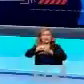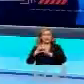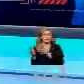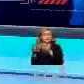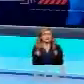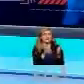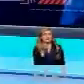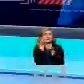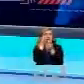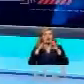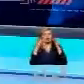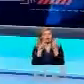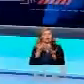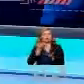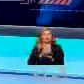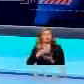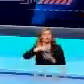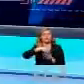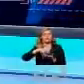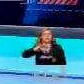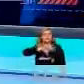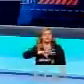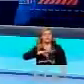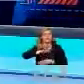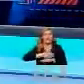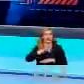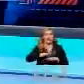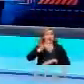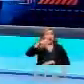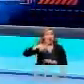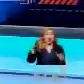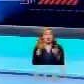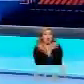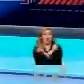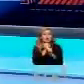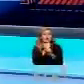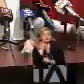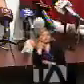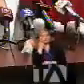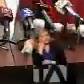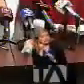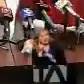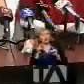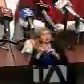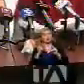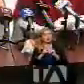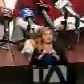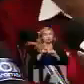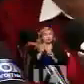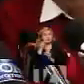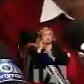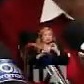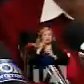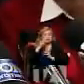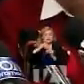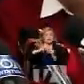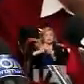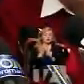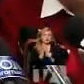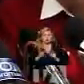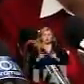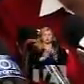Les contamos ahora que la Comisión de Régimen Económico de la Asamblea está convocada para esta noche. Esperan conocer el informe para el segundo debate del proyecto de ley de